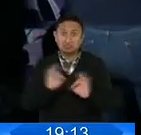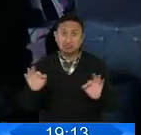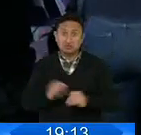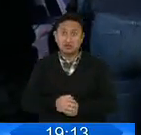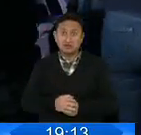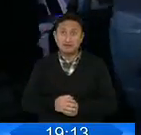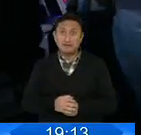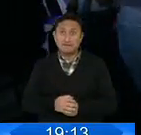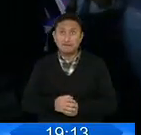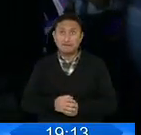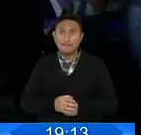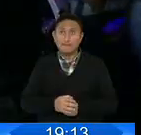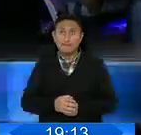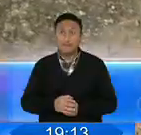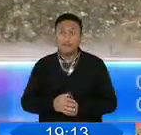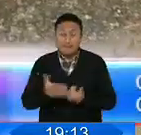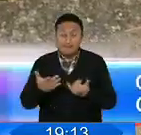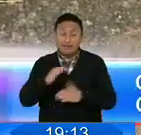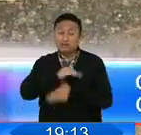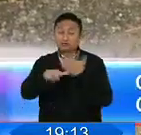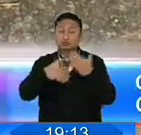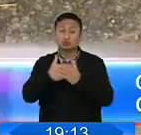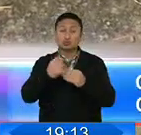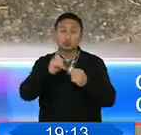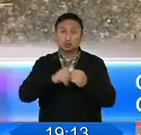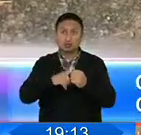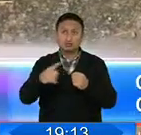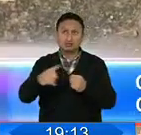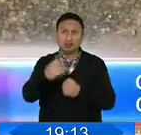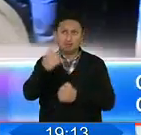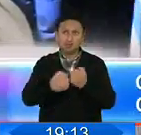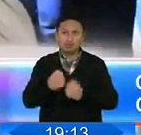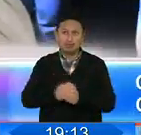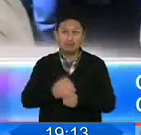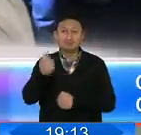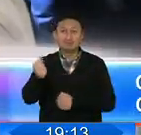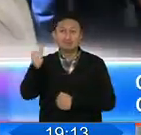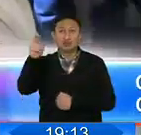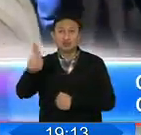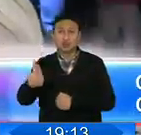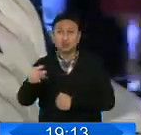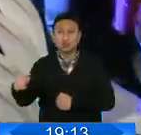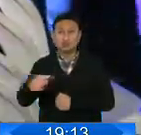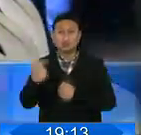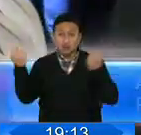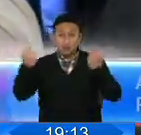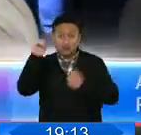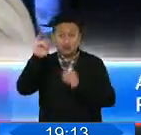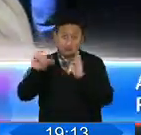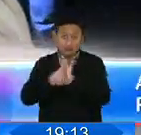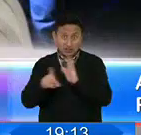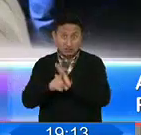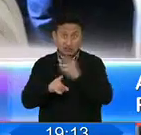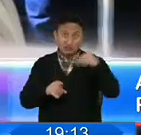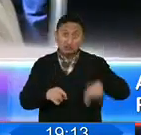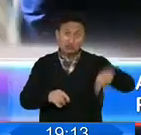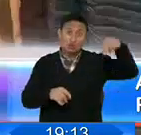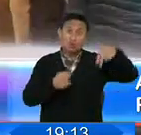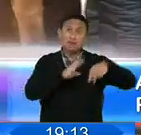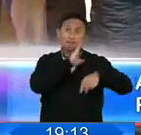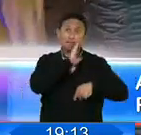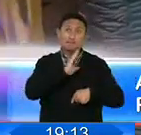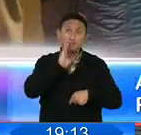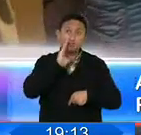incumplimiento ciudadano surgen en todo el Distrito Metropolitano. En la zona sur son frecuentes las fiestas clandestinas. En el norte, bares disfrazados